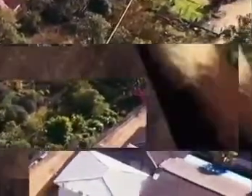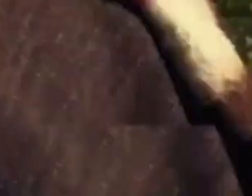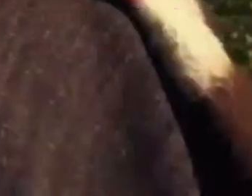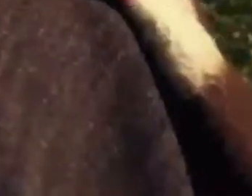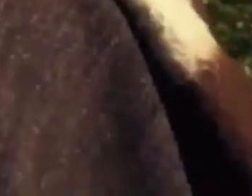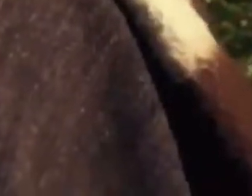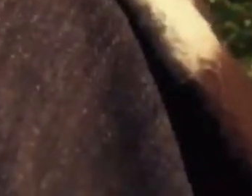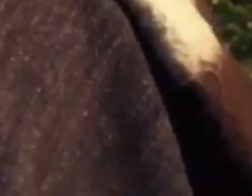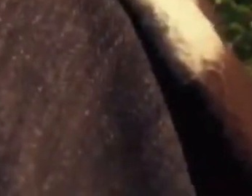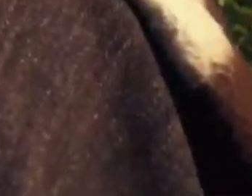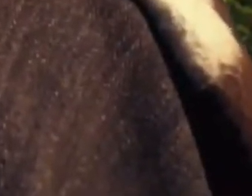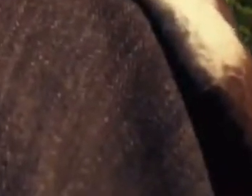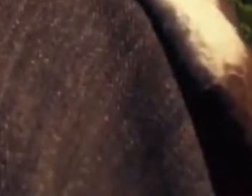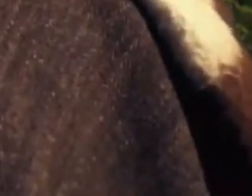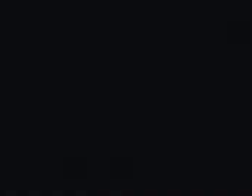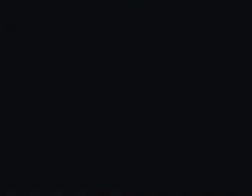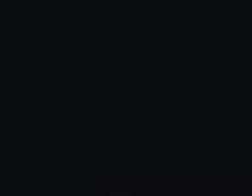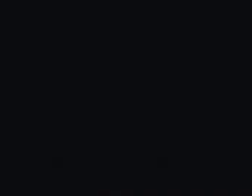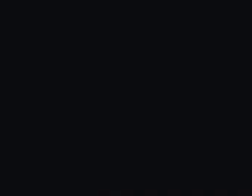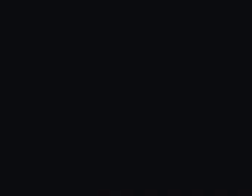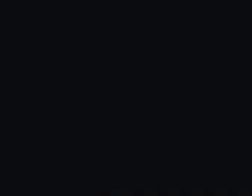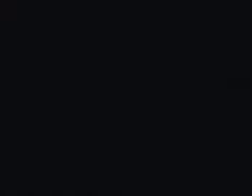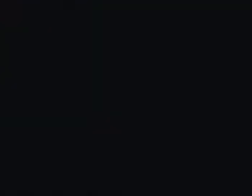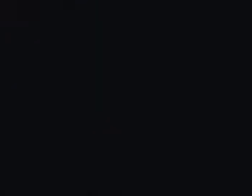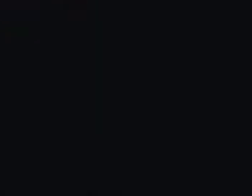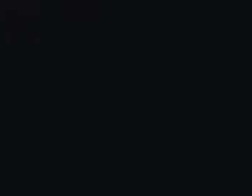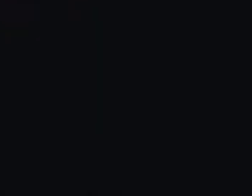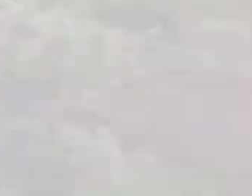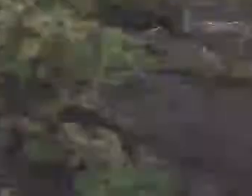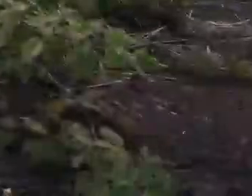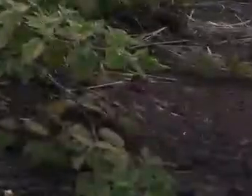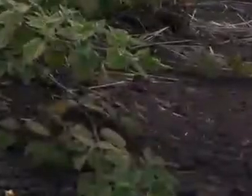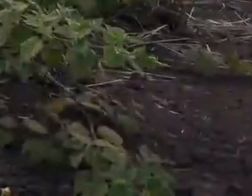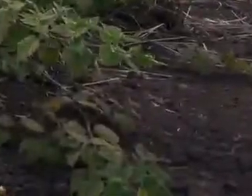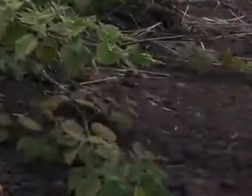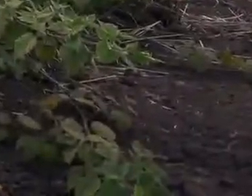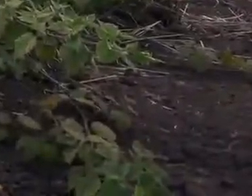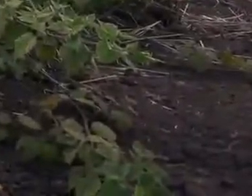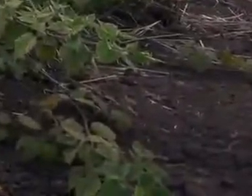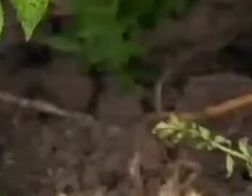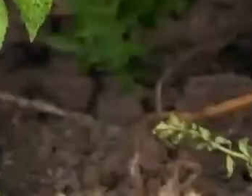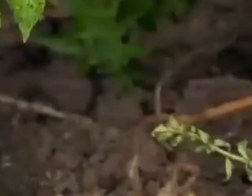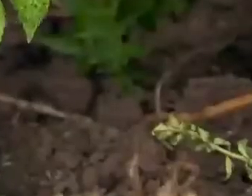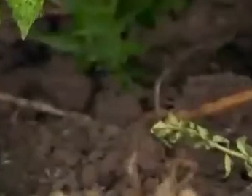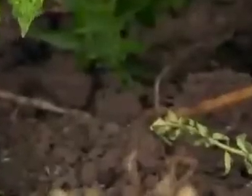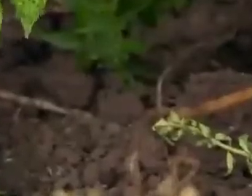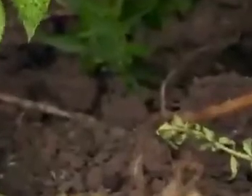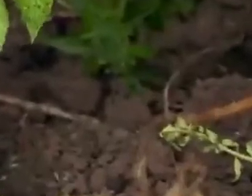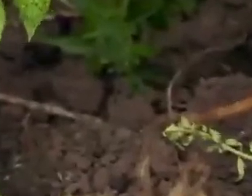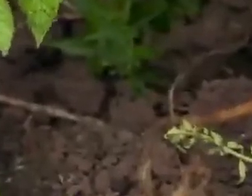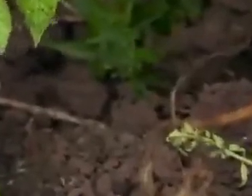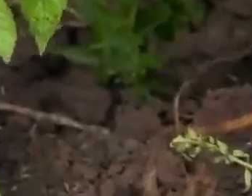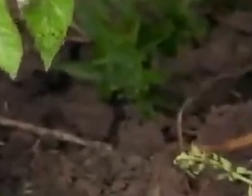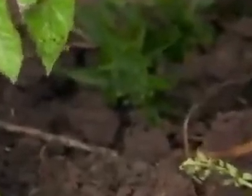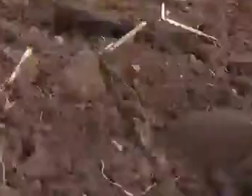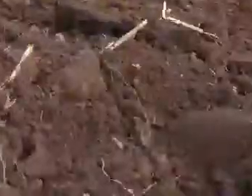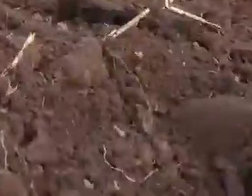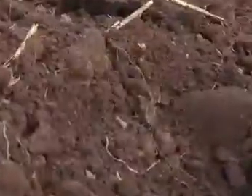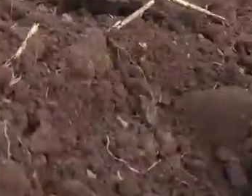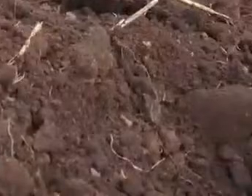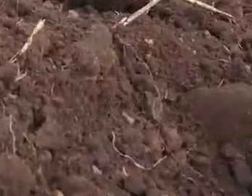Nosotros como MISAC siempre hemos vivido del territorio, de la tierra, porque se dice que